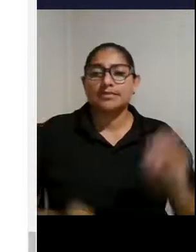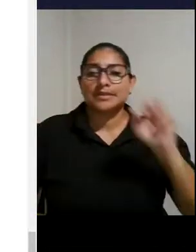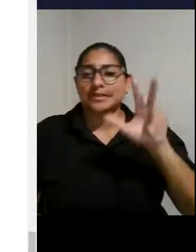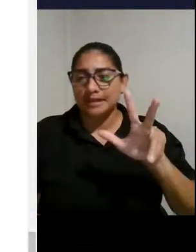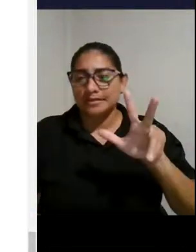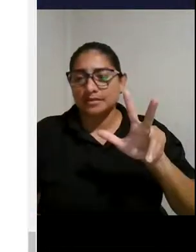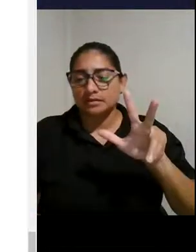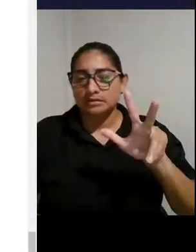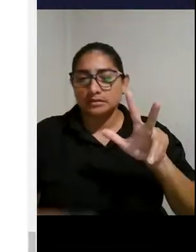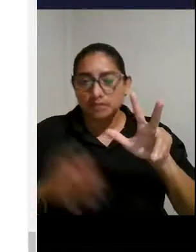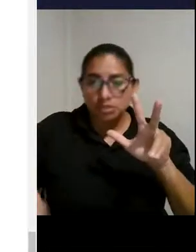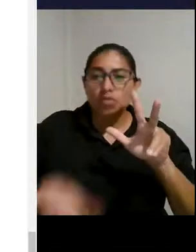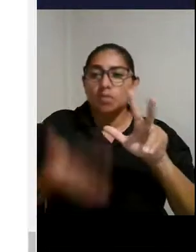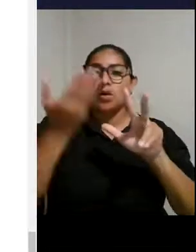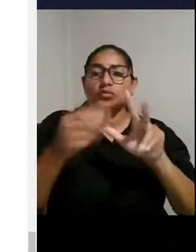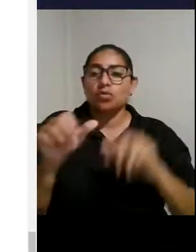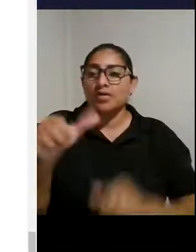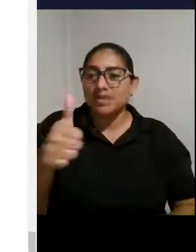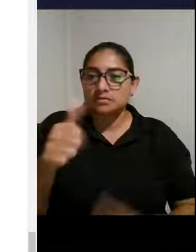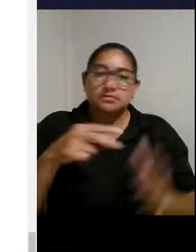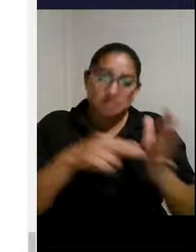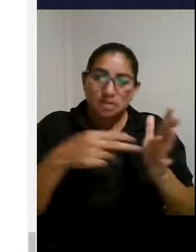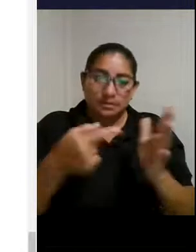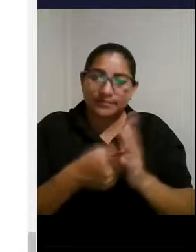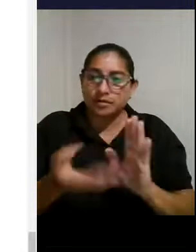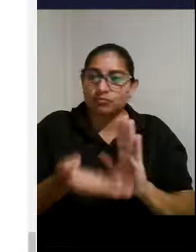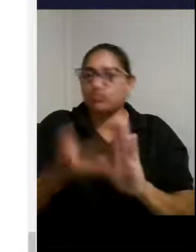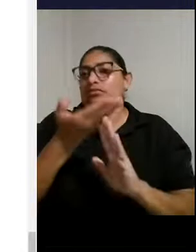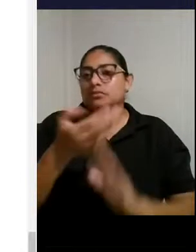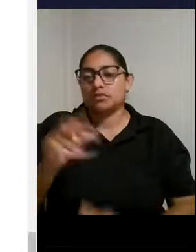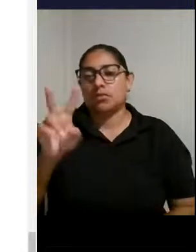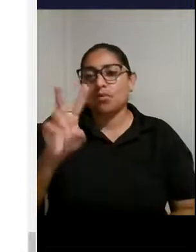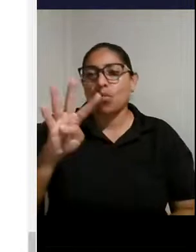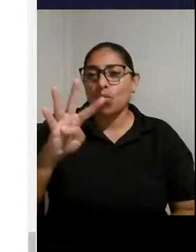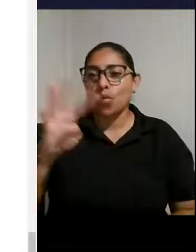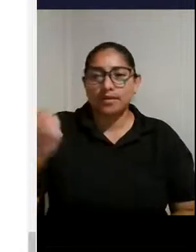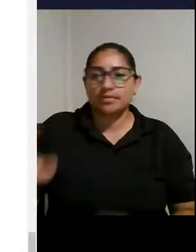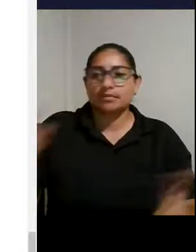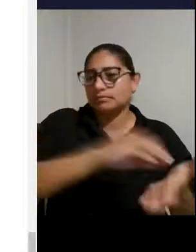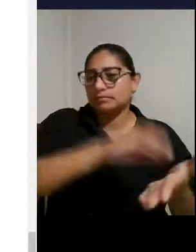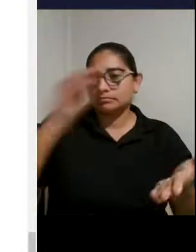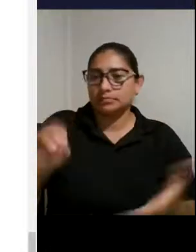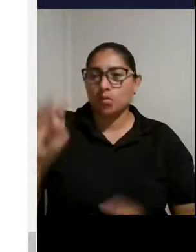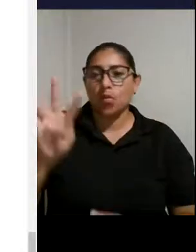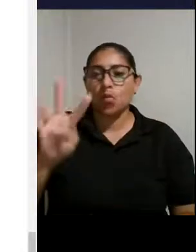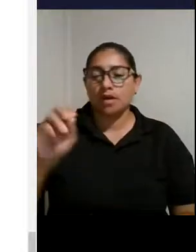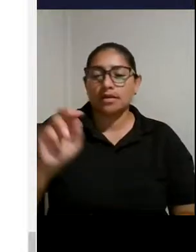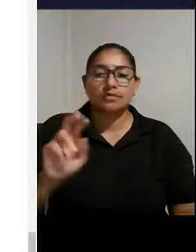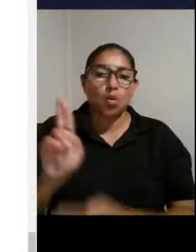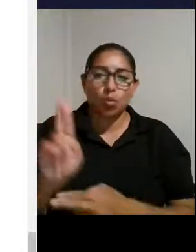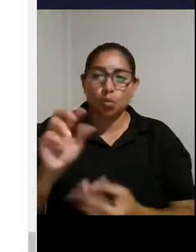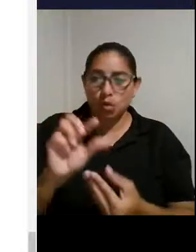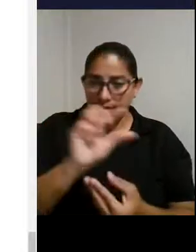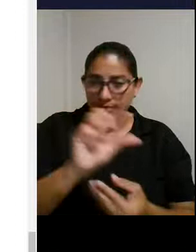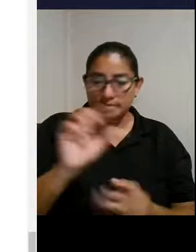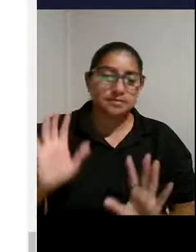30 artículos y había un aumento de 10, pues en la fórmula de una vez podemos poner 40 unidades. ¿De